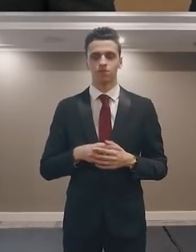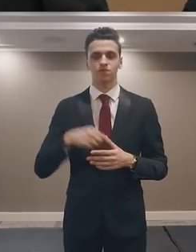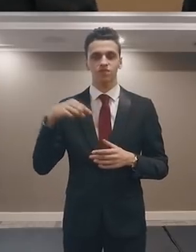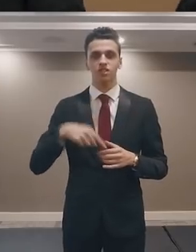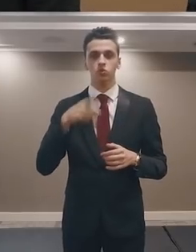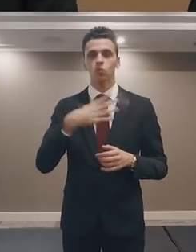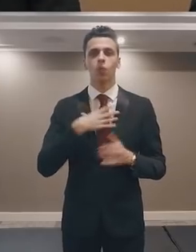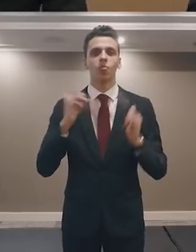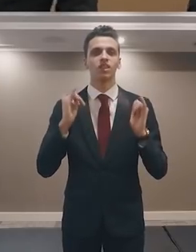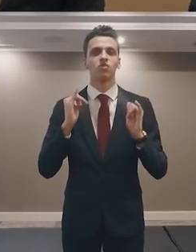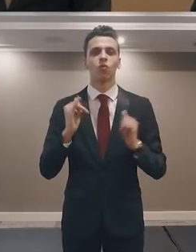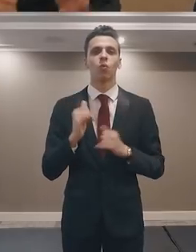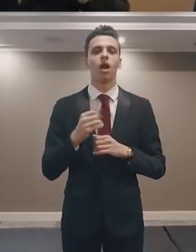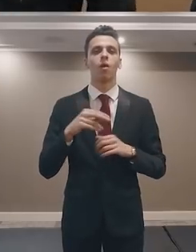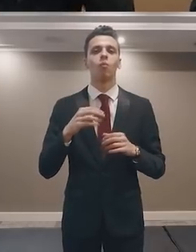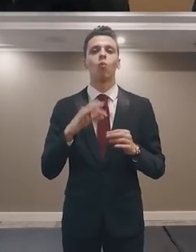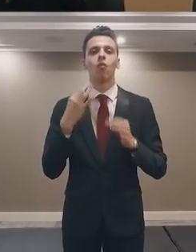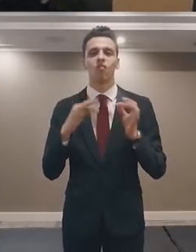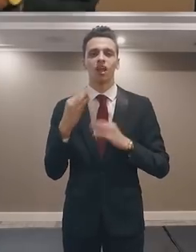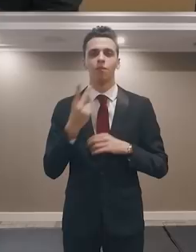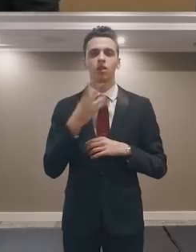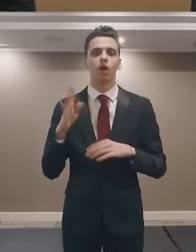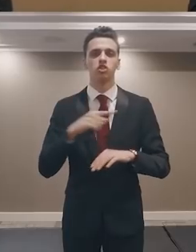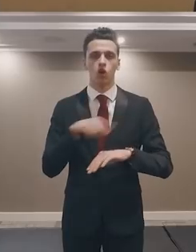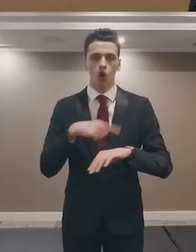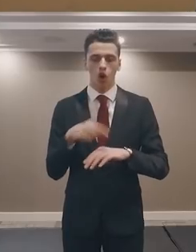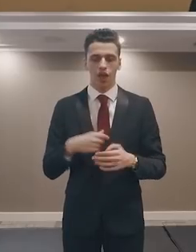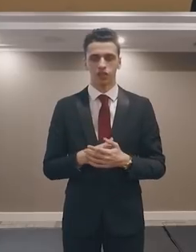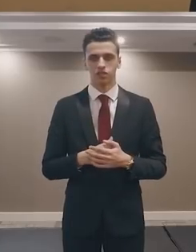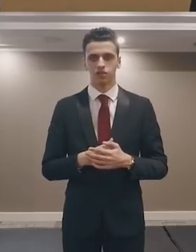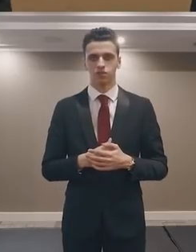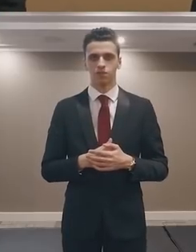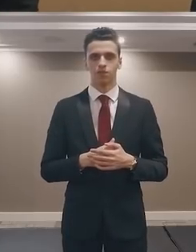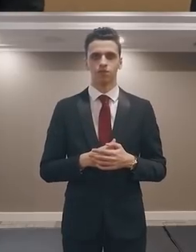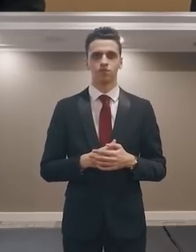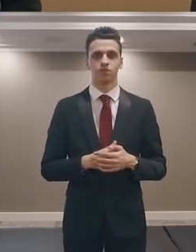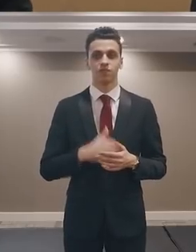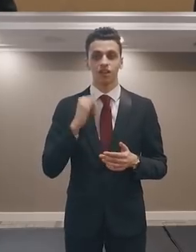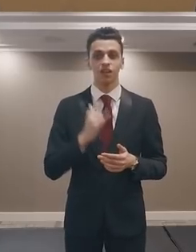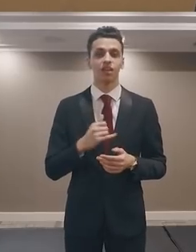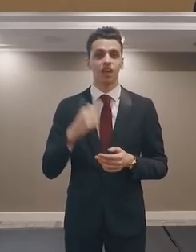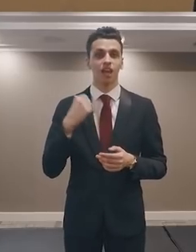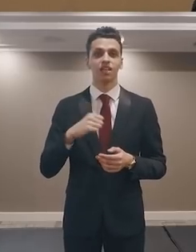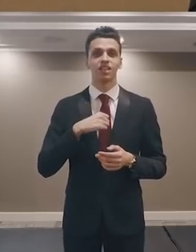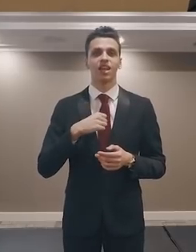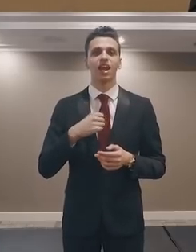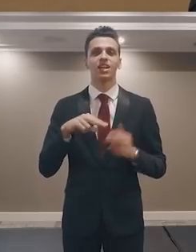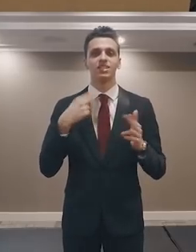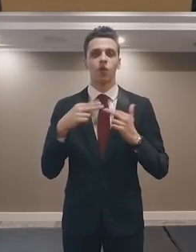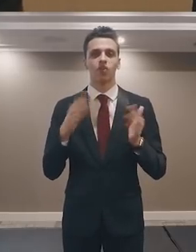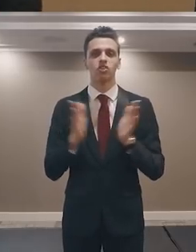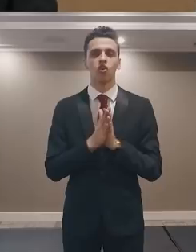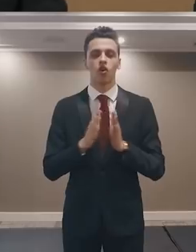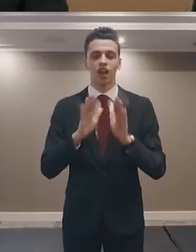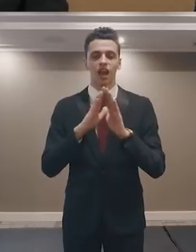24 horas donde puedes ir a comer lo que quieras calidad espectacular y además restaurantes con cartas sin precios y lo que es es una carta sin precios